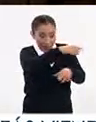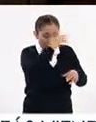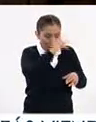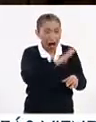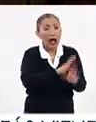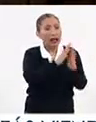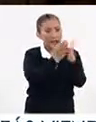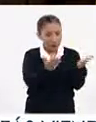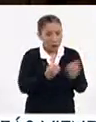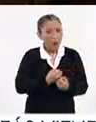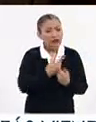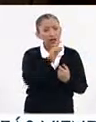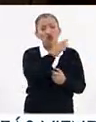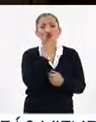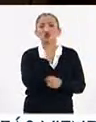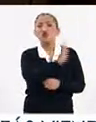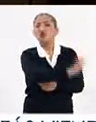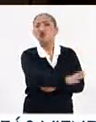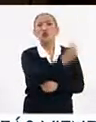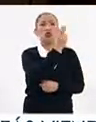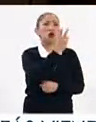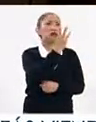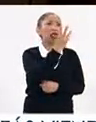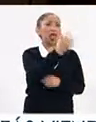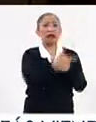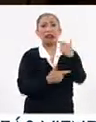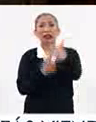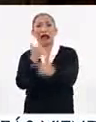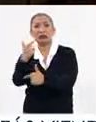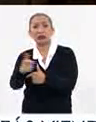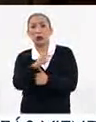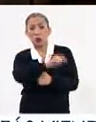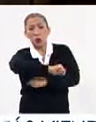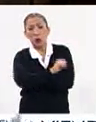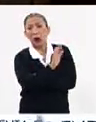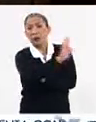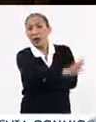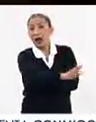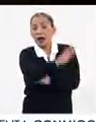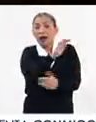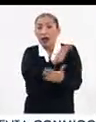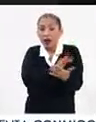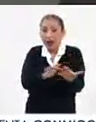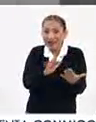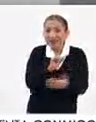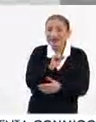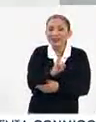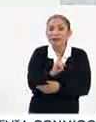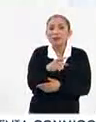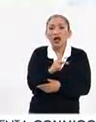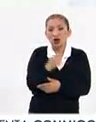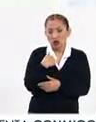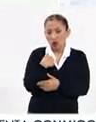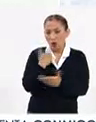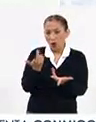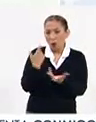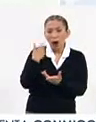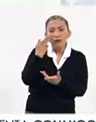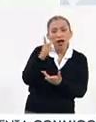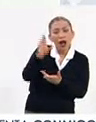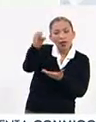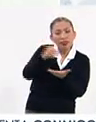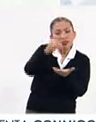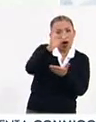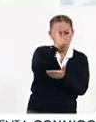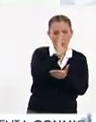de poesía que han estado ahí durante 2 o 3 o 4 generaciones y que se leen esos libros. Pero yo los empecé a contar por curiosidad y me di